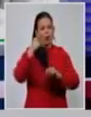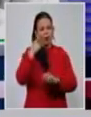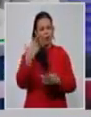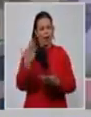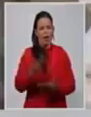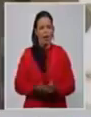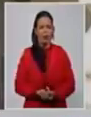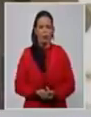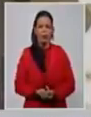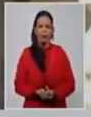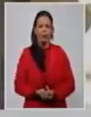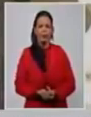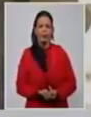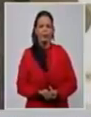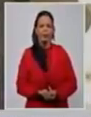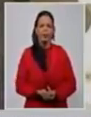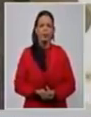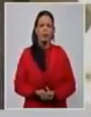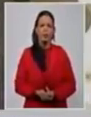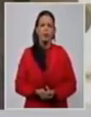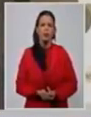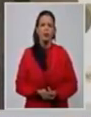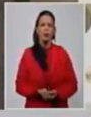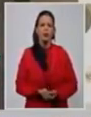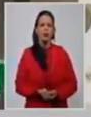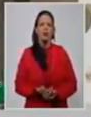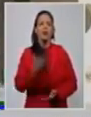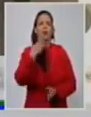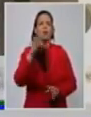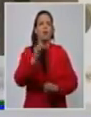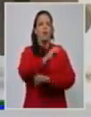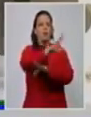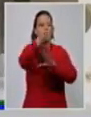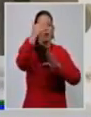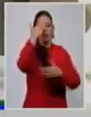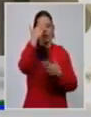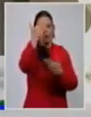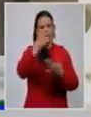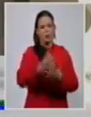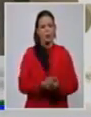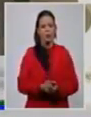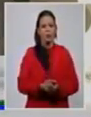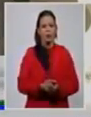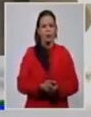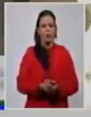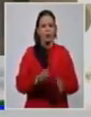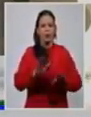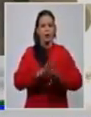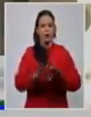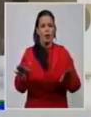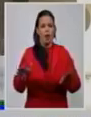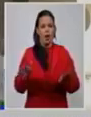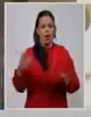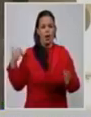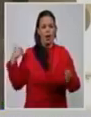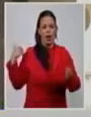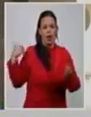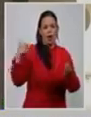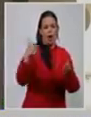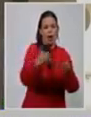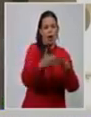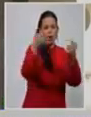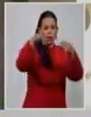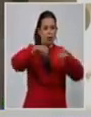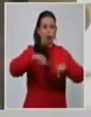te escuchamos. Buenos días y un saludo para todos. A 302 días de iniciado el enfrentamiento a la pandemia